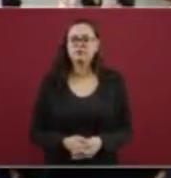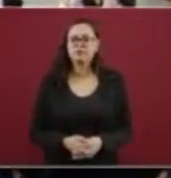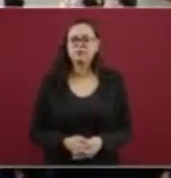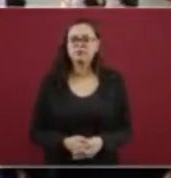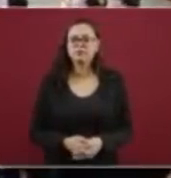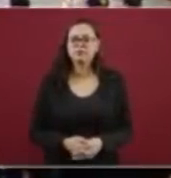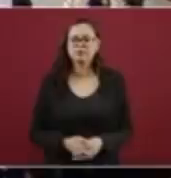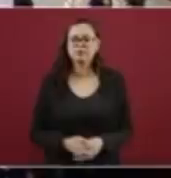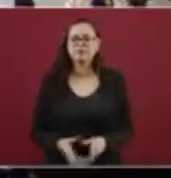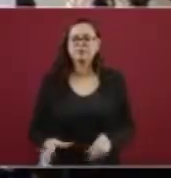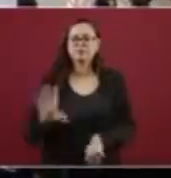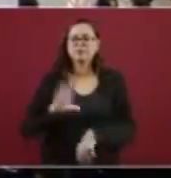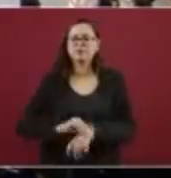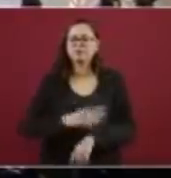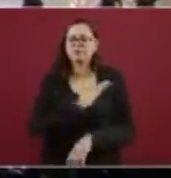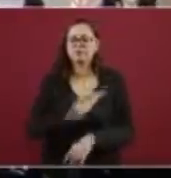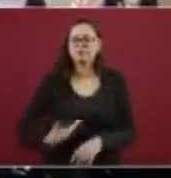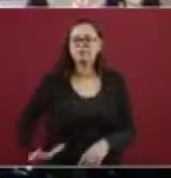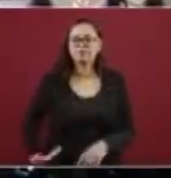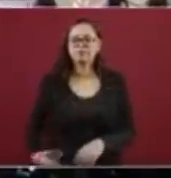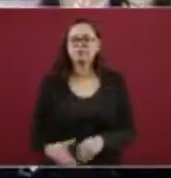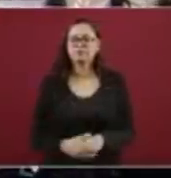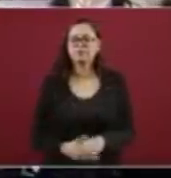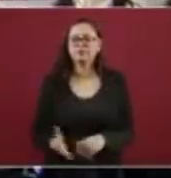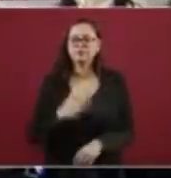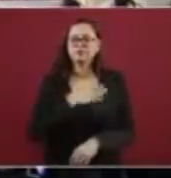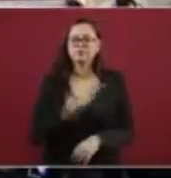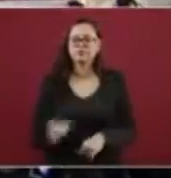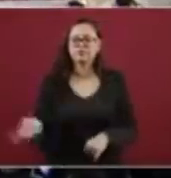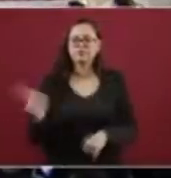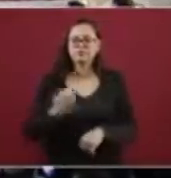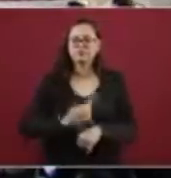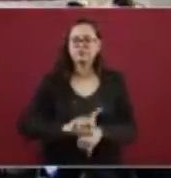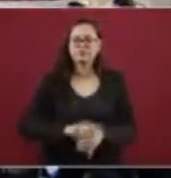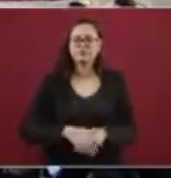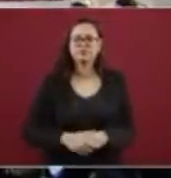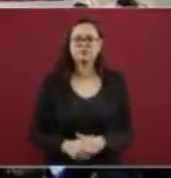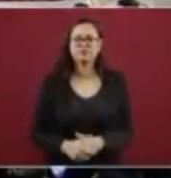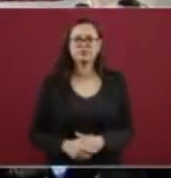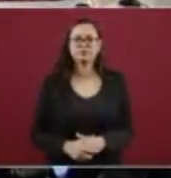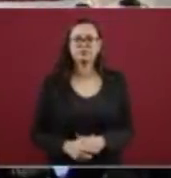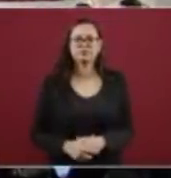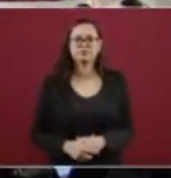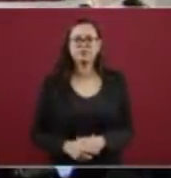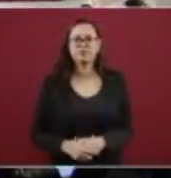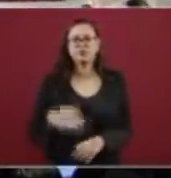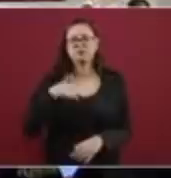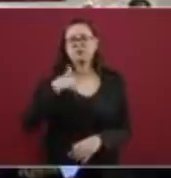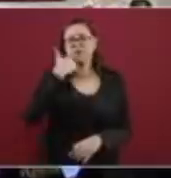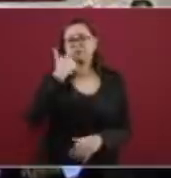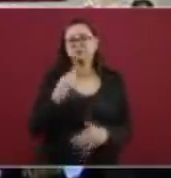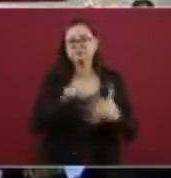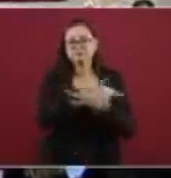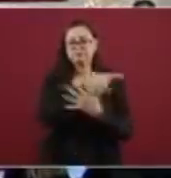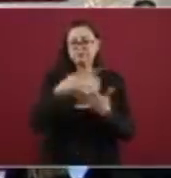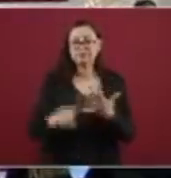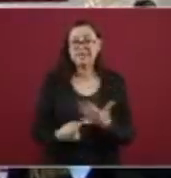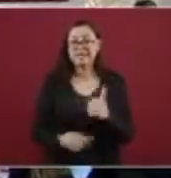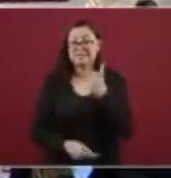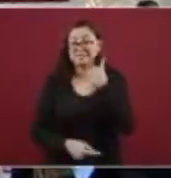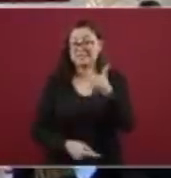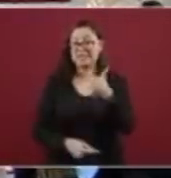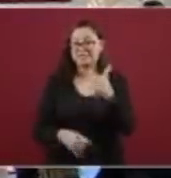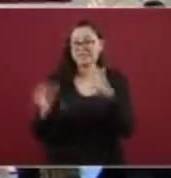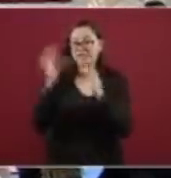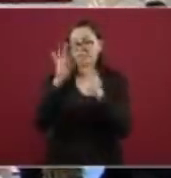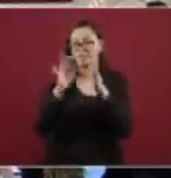Con su permiso, señor presidente. Buenos días. Quisiera comentarle 6 puntos y después le voy a dar la palabra a